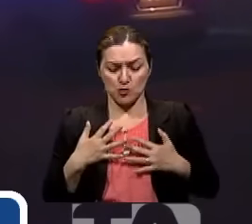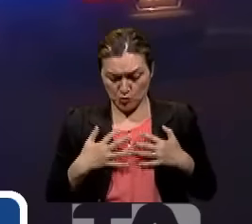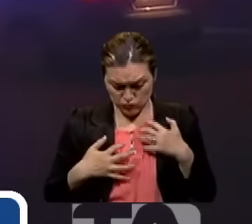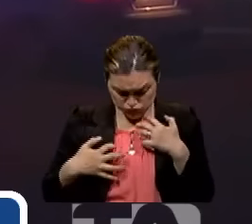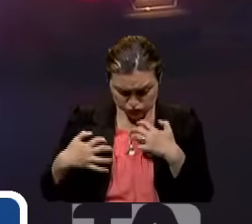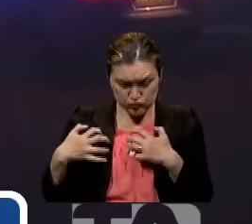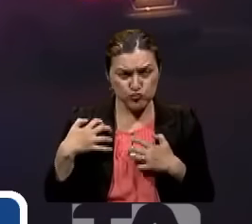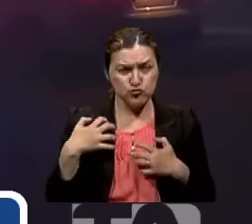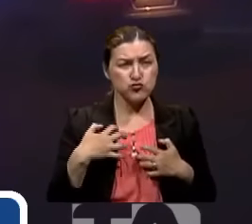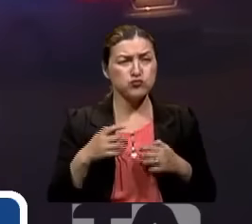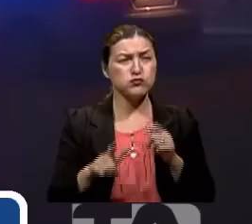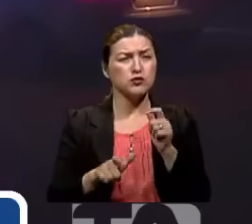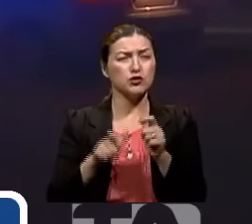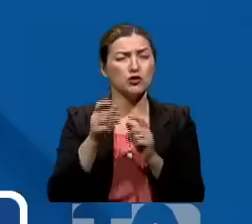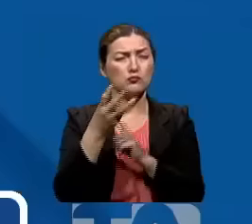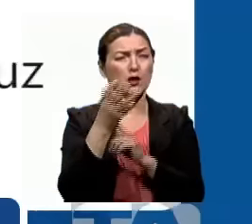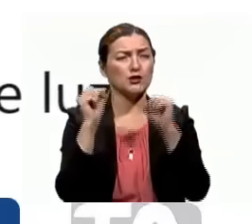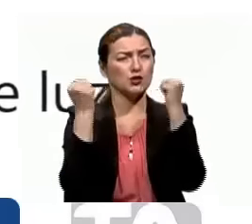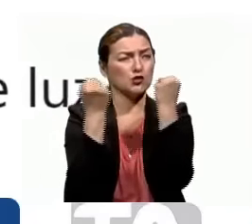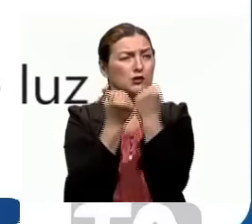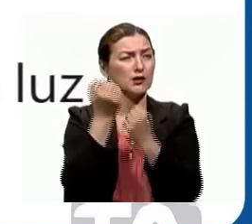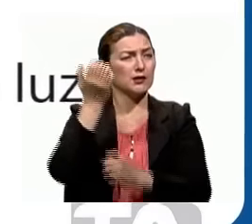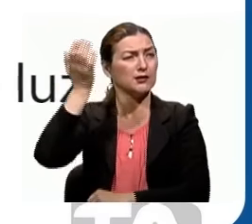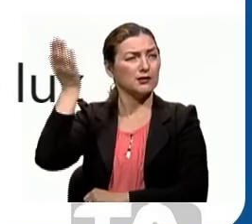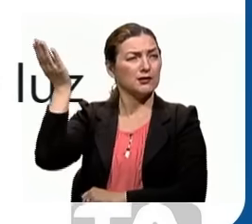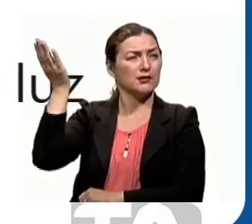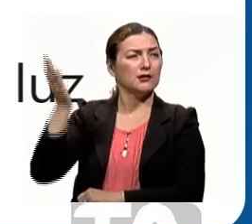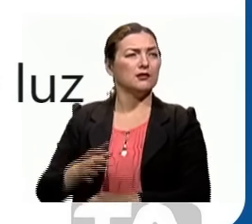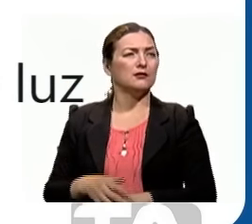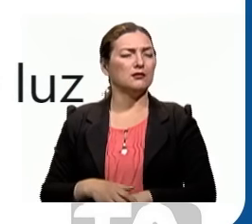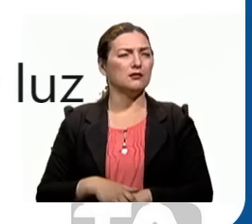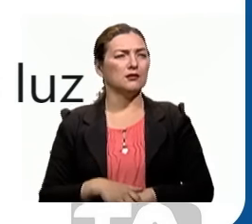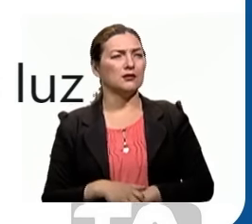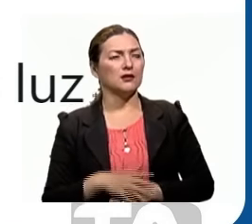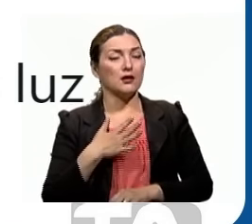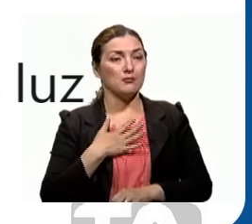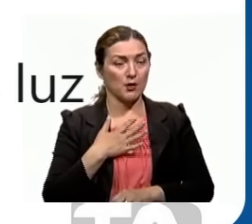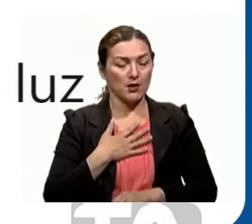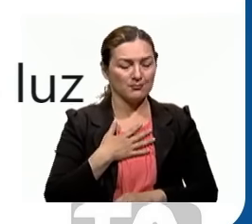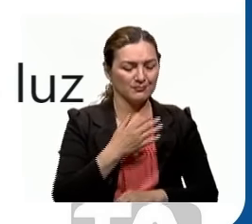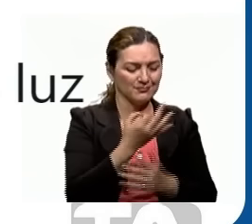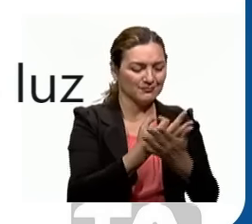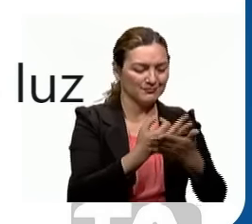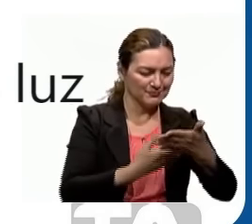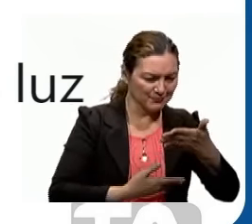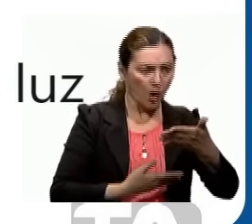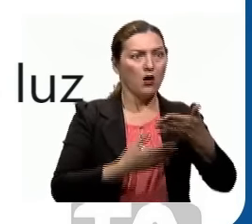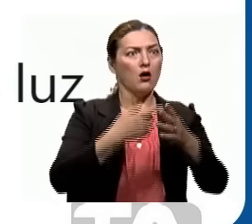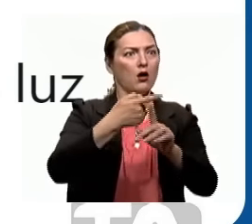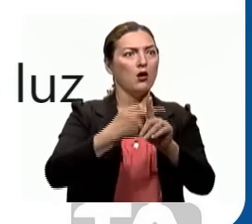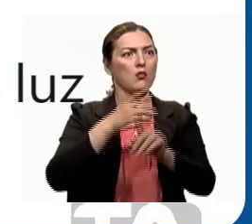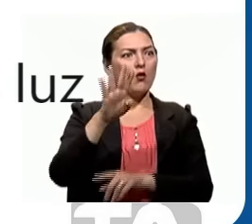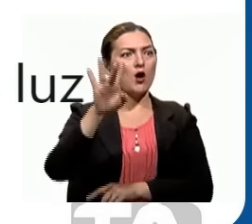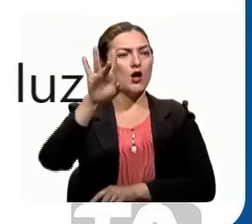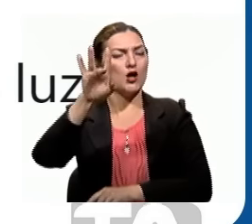se ve reflejada en redes sociales. Para mi sorpresa, mi cuenta de luz este mes es de